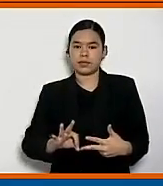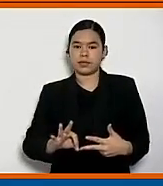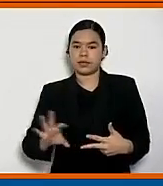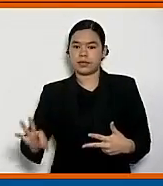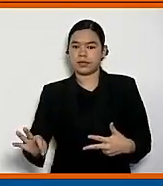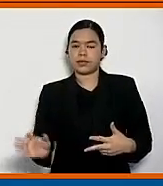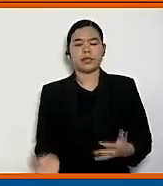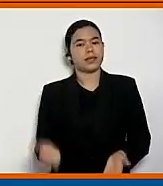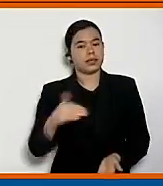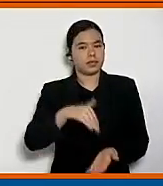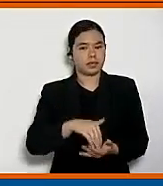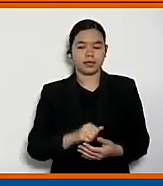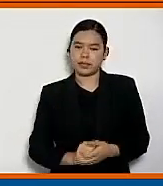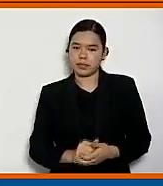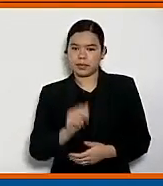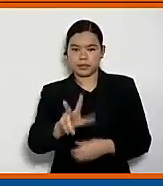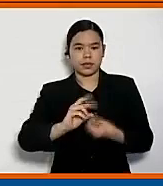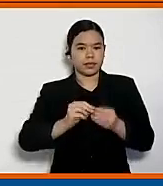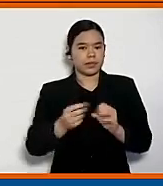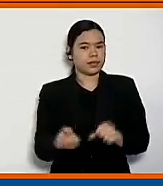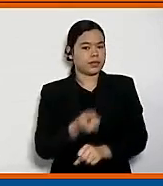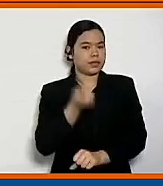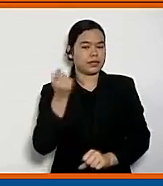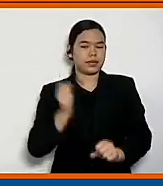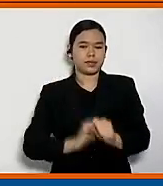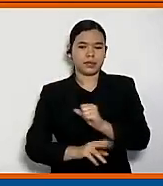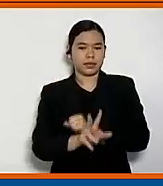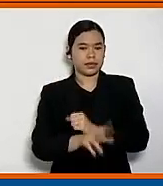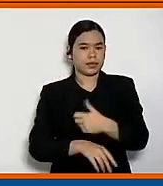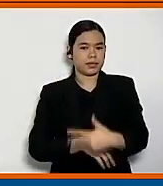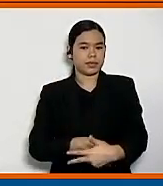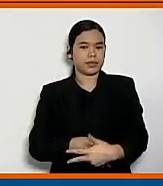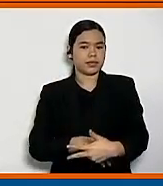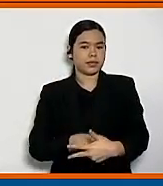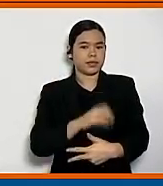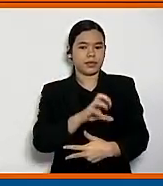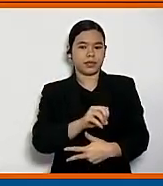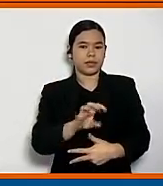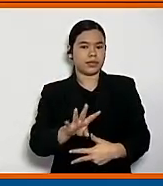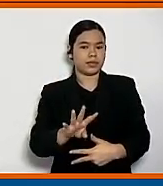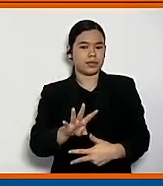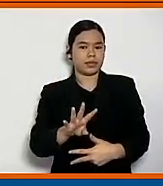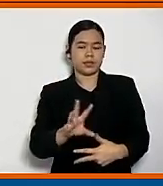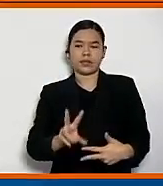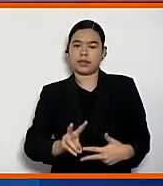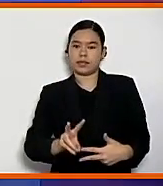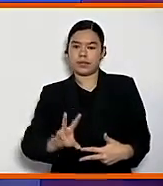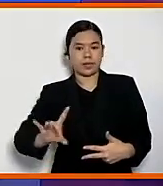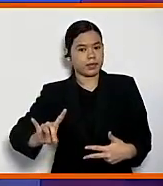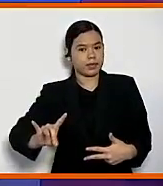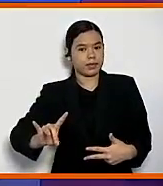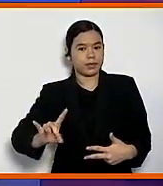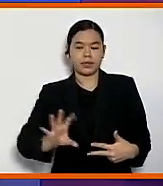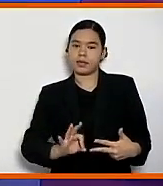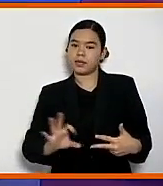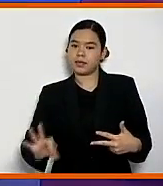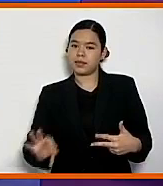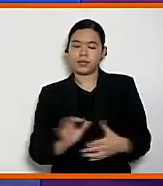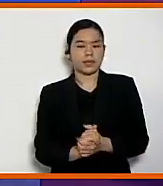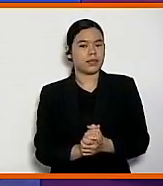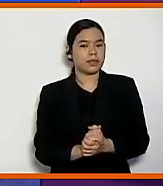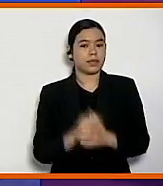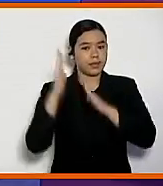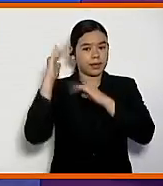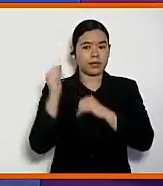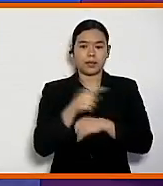99. Con mucho gusto repito, tus tres números favorecidos son 04, 28 y 99. Espero